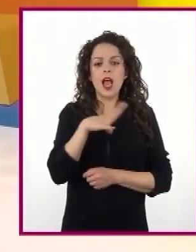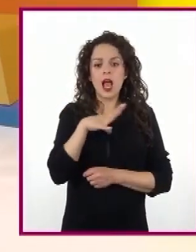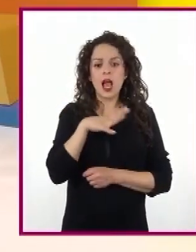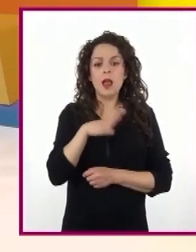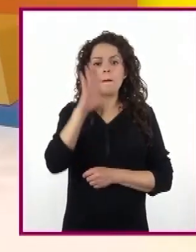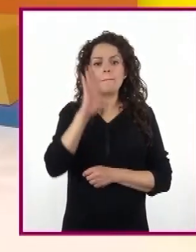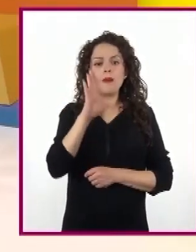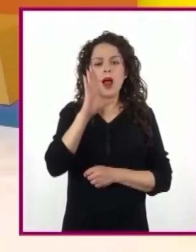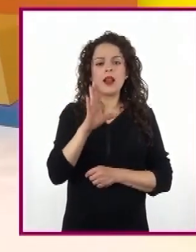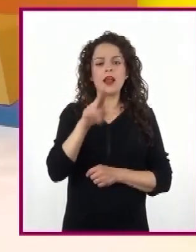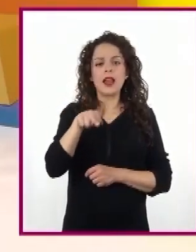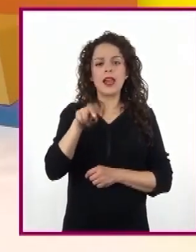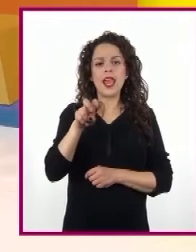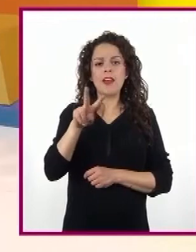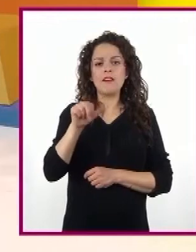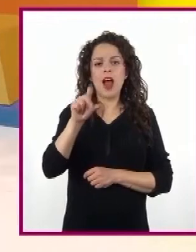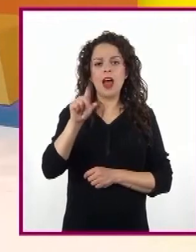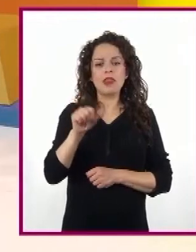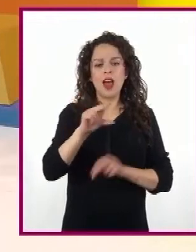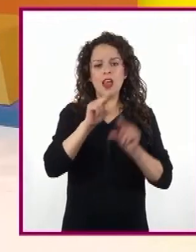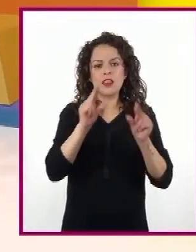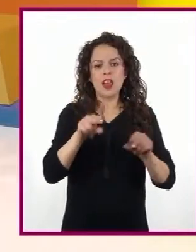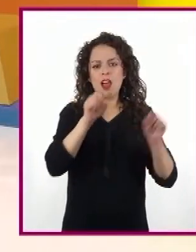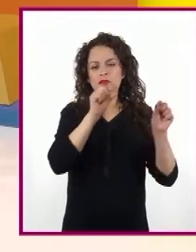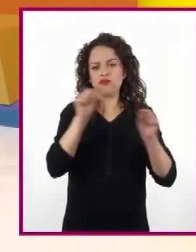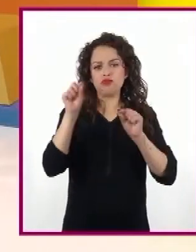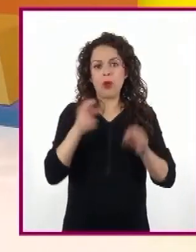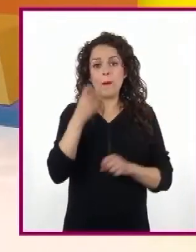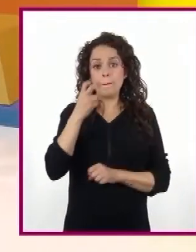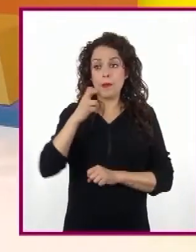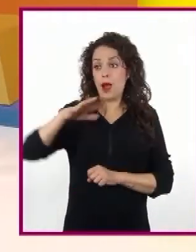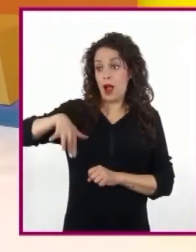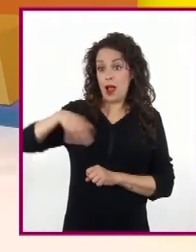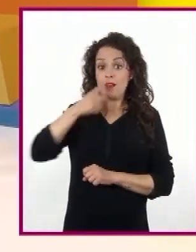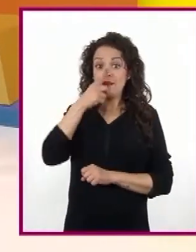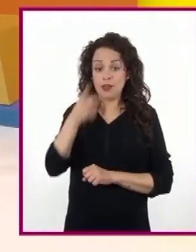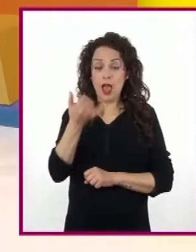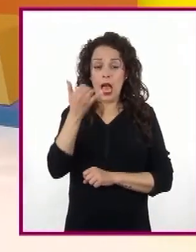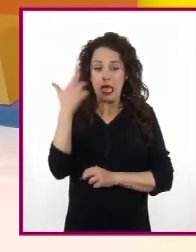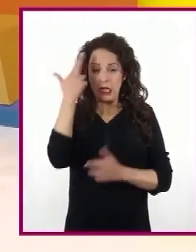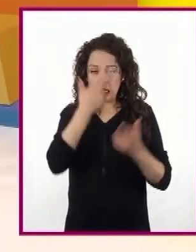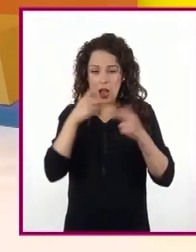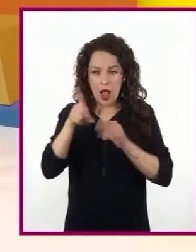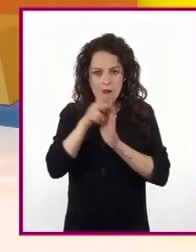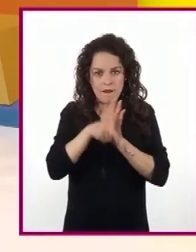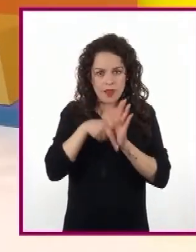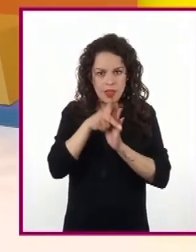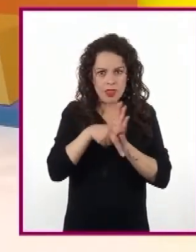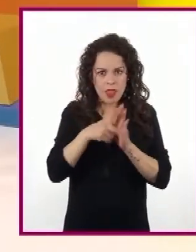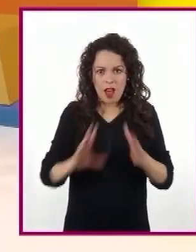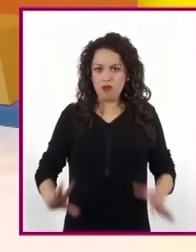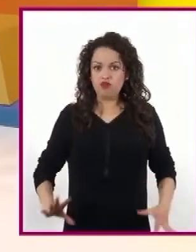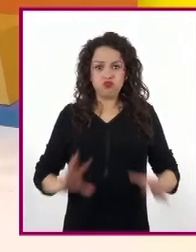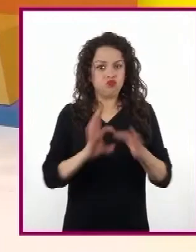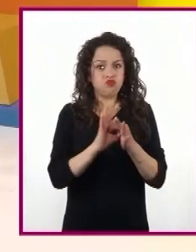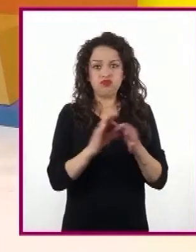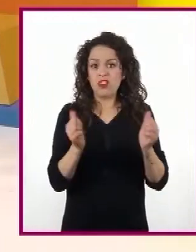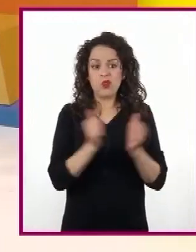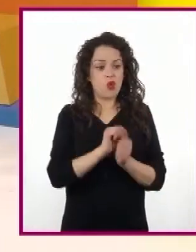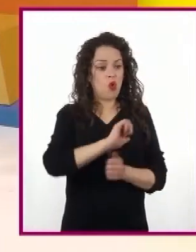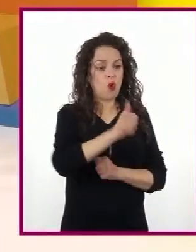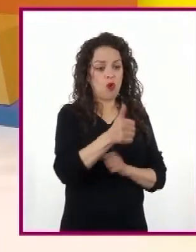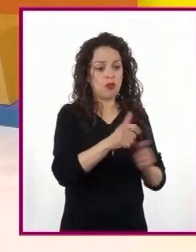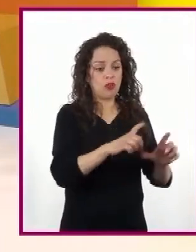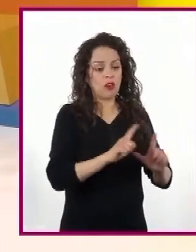de nevadas. Por esta razón, como ya lo habíamos mencionado y revisado en el video, no se combinan con los regímenes